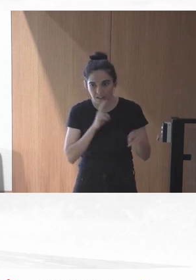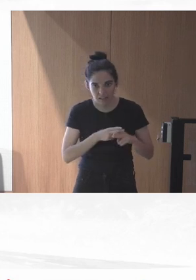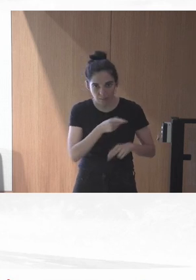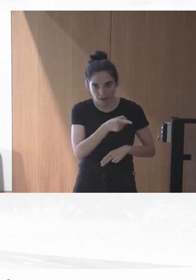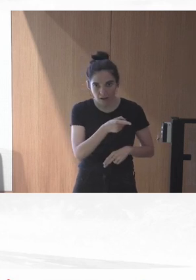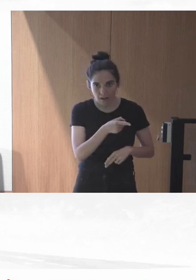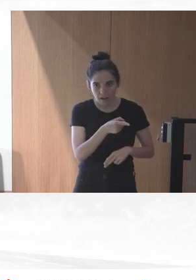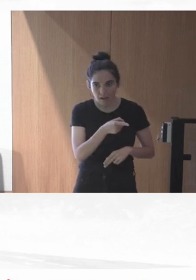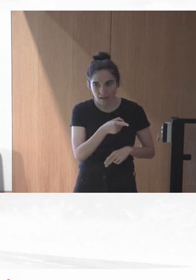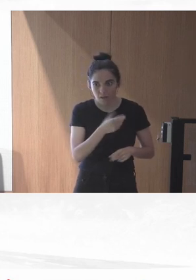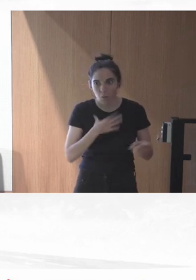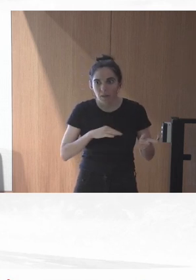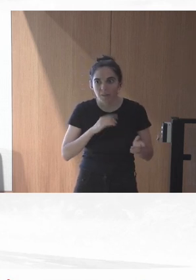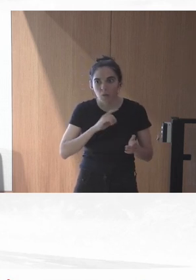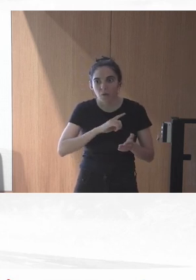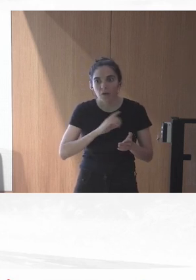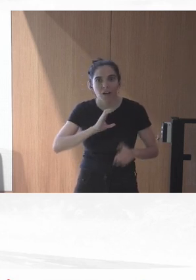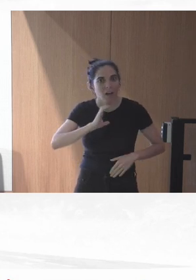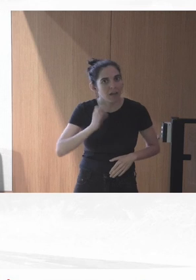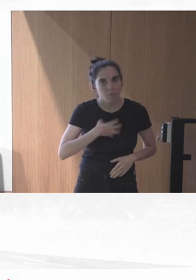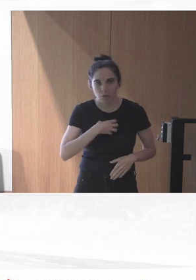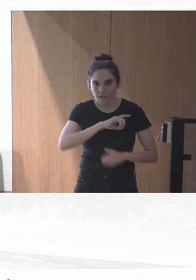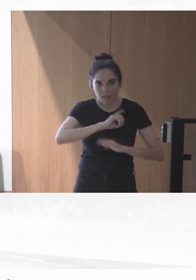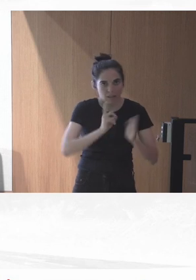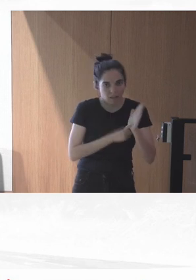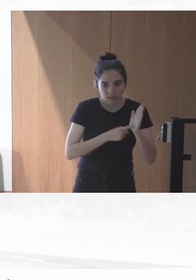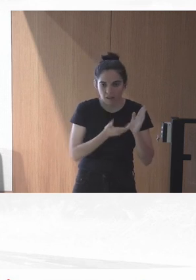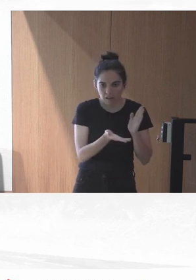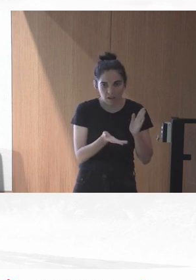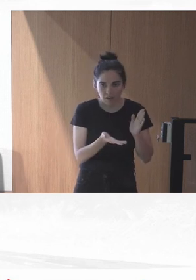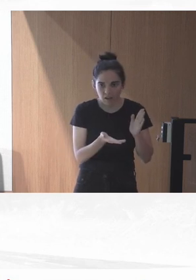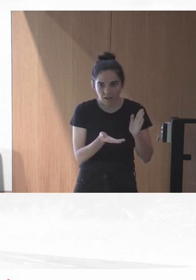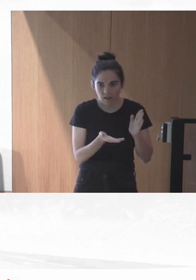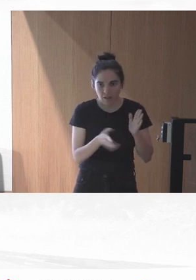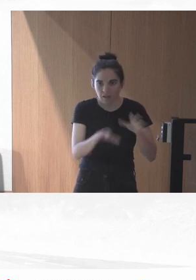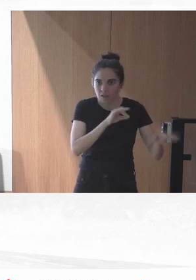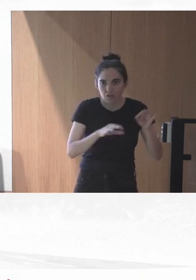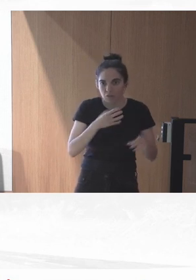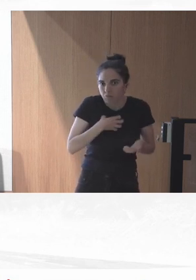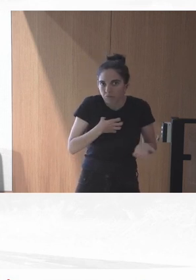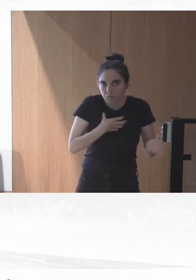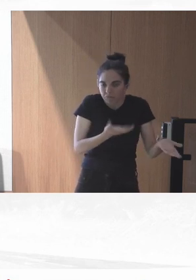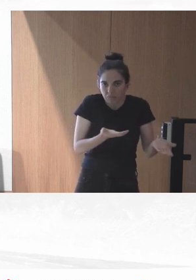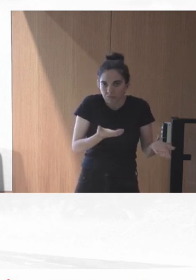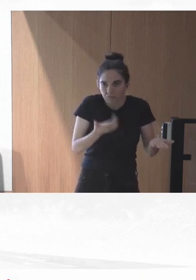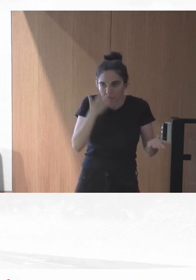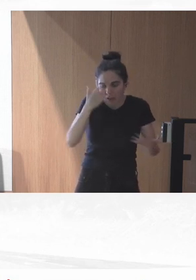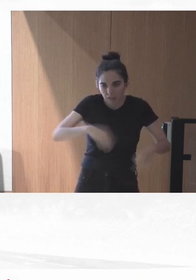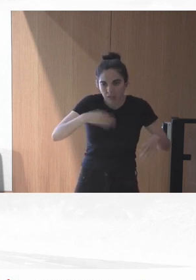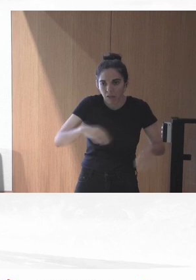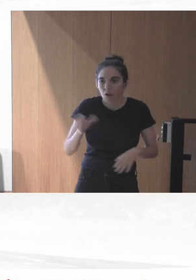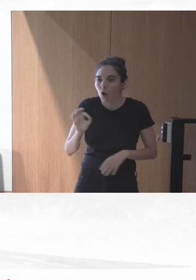está imposibilitada legalmente para hacer algo, para tomar algunas decisiones, o si esas decisiones son